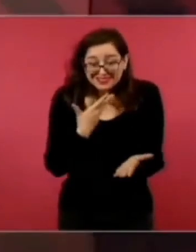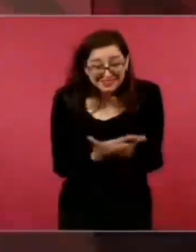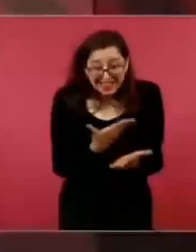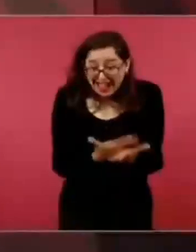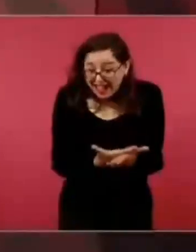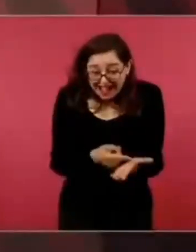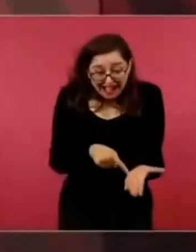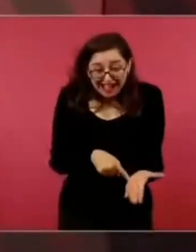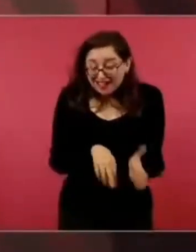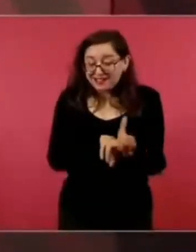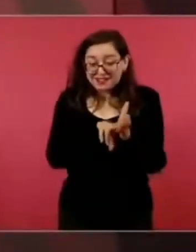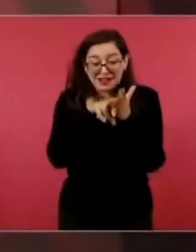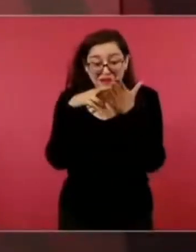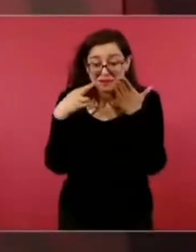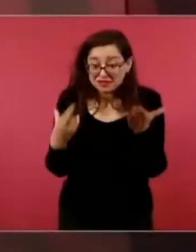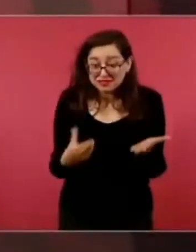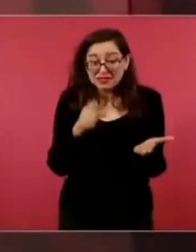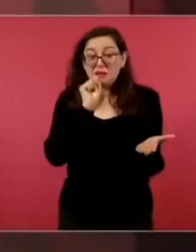revista Forbes.